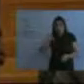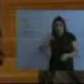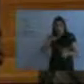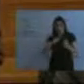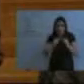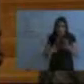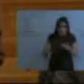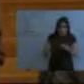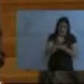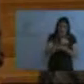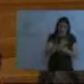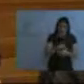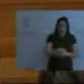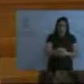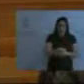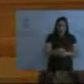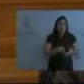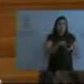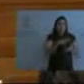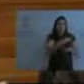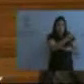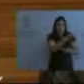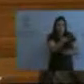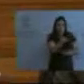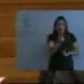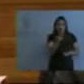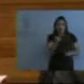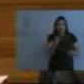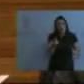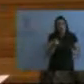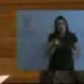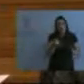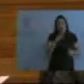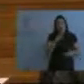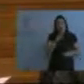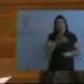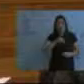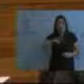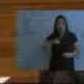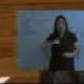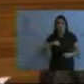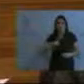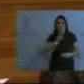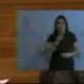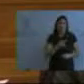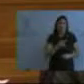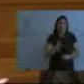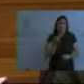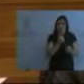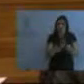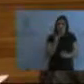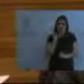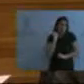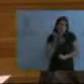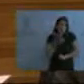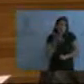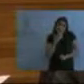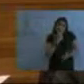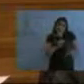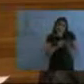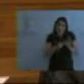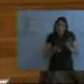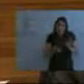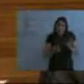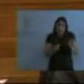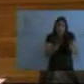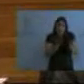comunidad autónoma. Ustedes sabrán seguir siendo una de las comunidades autónomas con peores resultados económicos si no llevan a práctica esa modificación de la